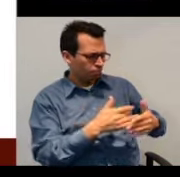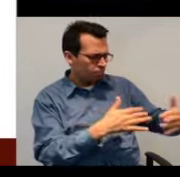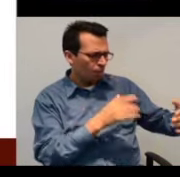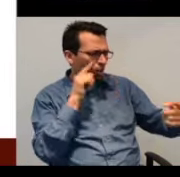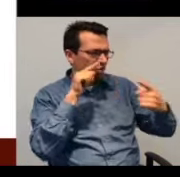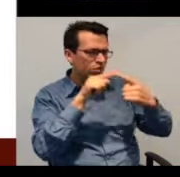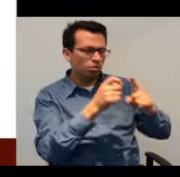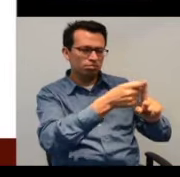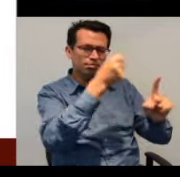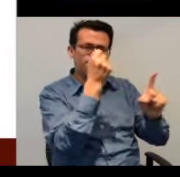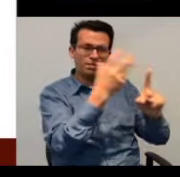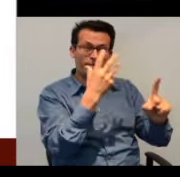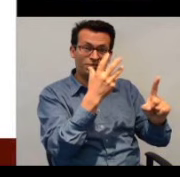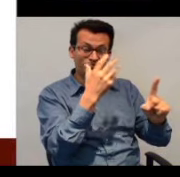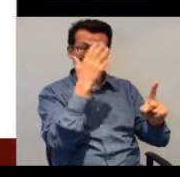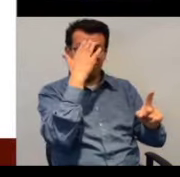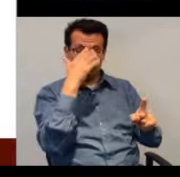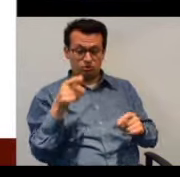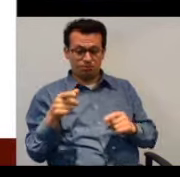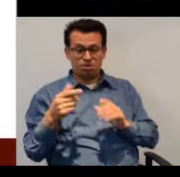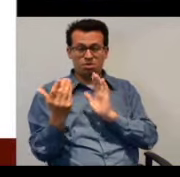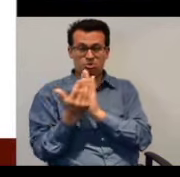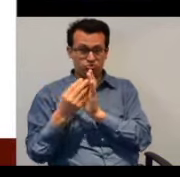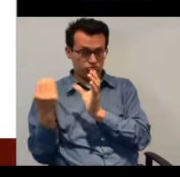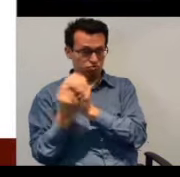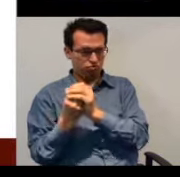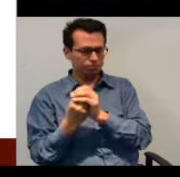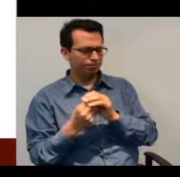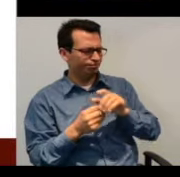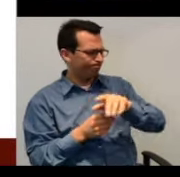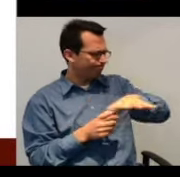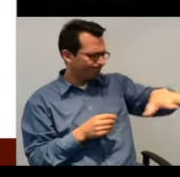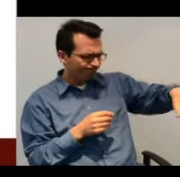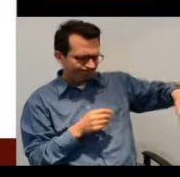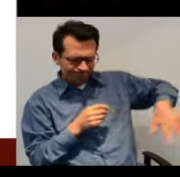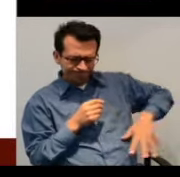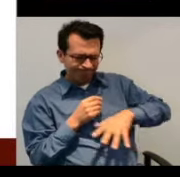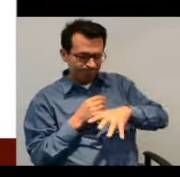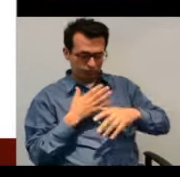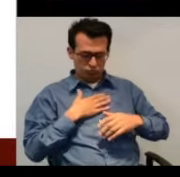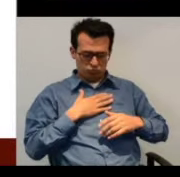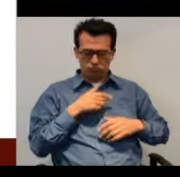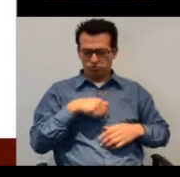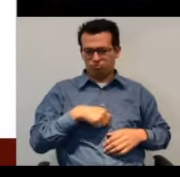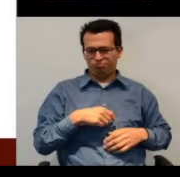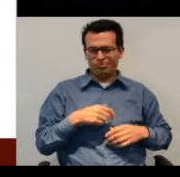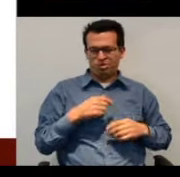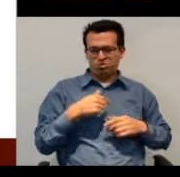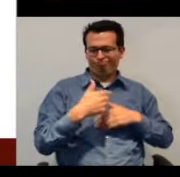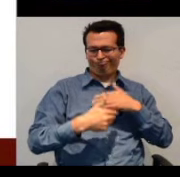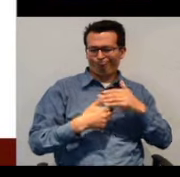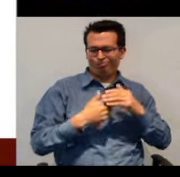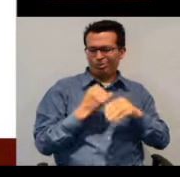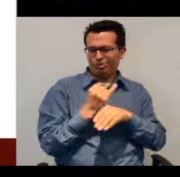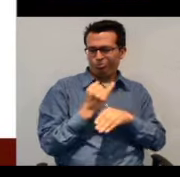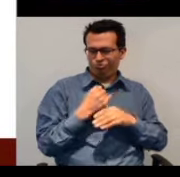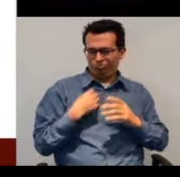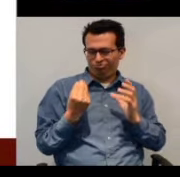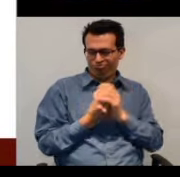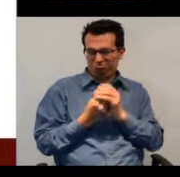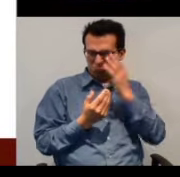inclusiva piensa en su contexto, se interesa por su contexto y lo articula de alguna manera, lo amalgama de